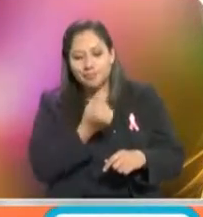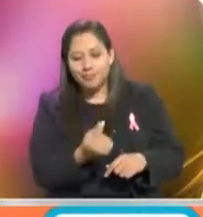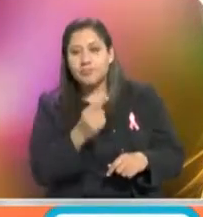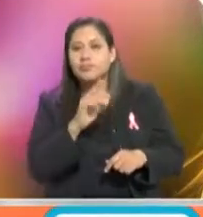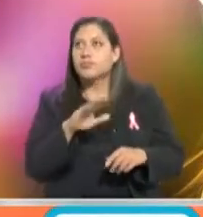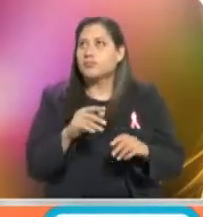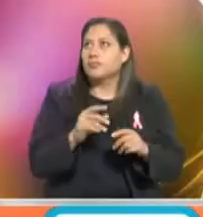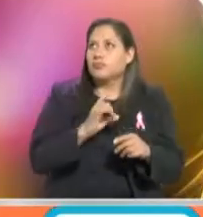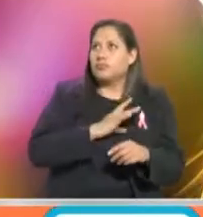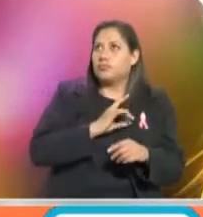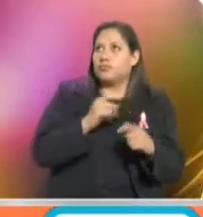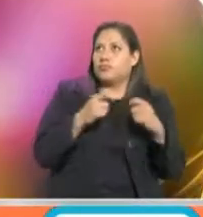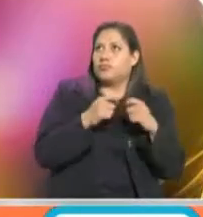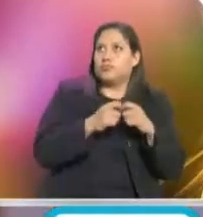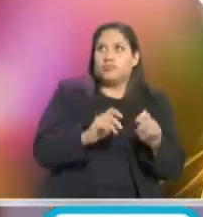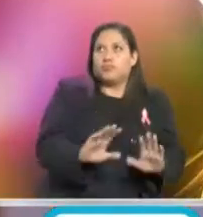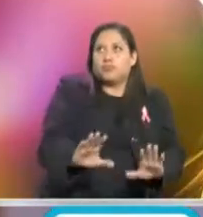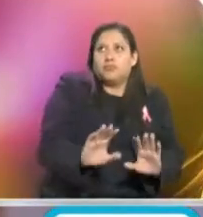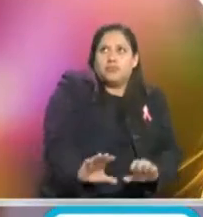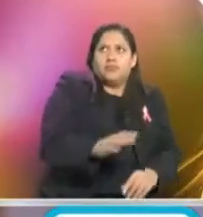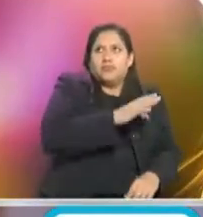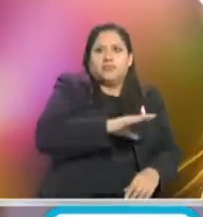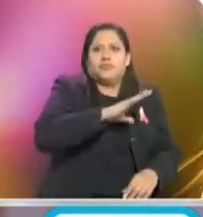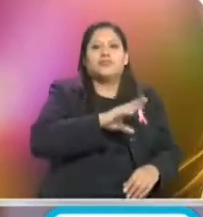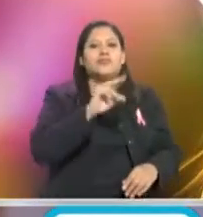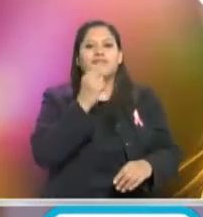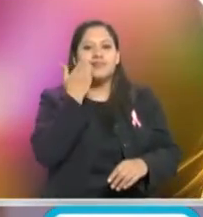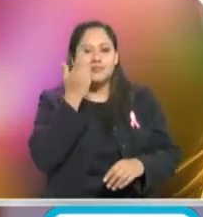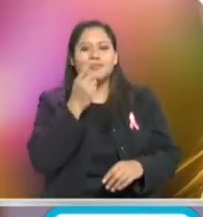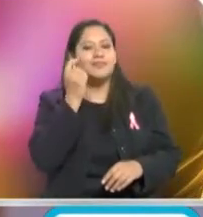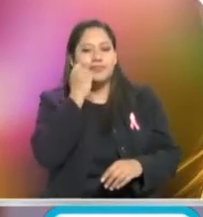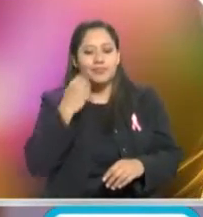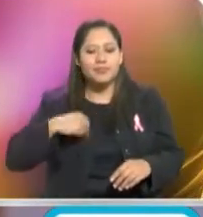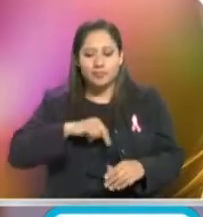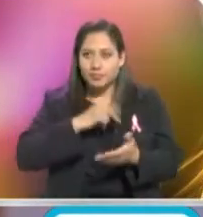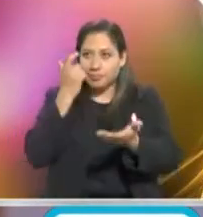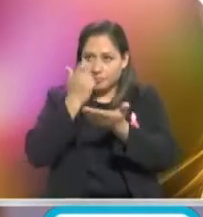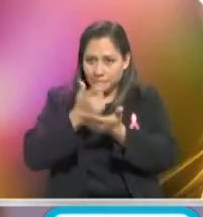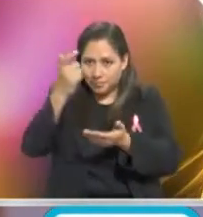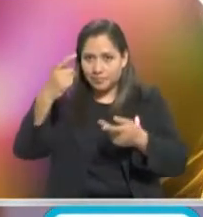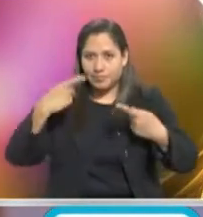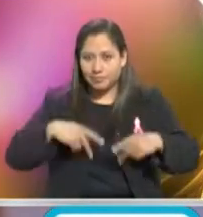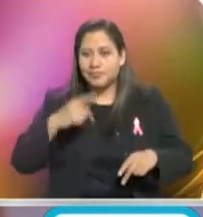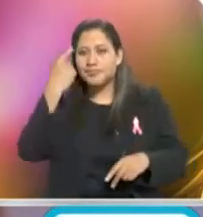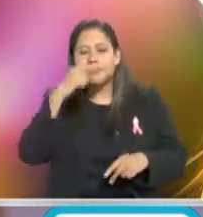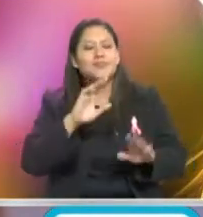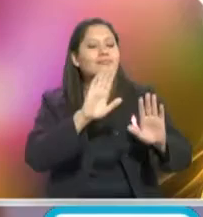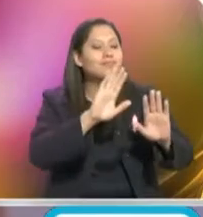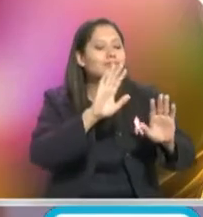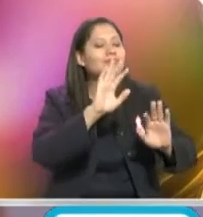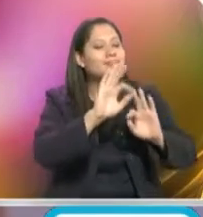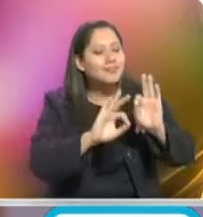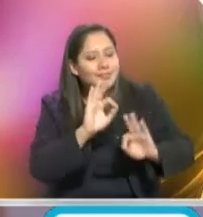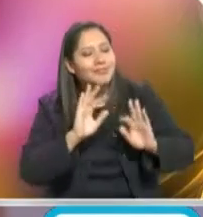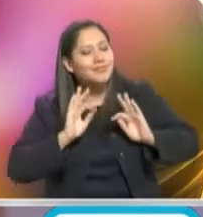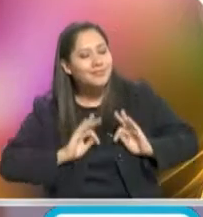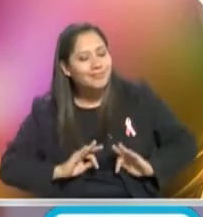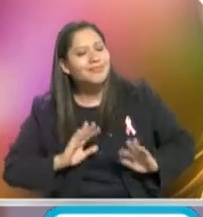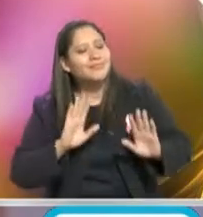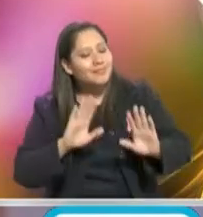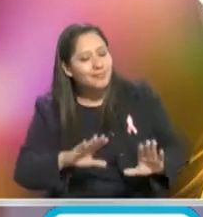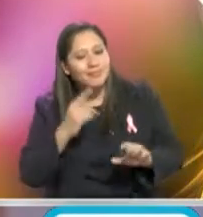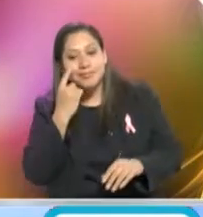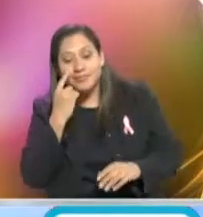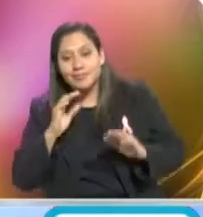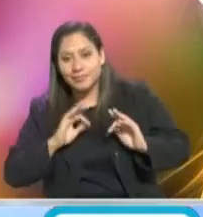ponen nerviosos o no quieren participar. Sí. Pero aquí vamos a contratar a una persona para que se encargue de hacerlos que se sientan